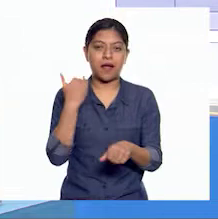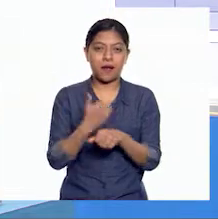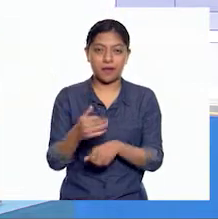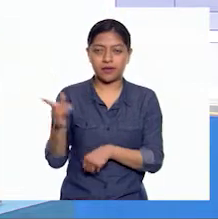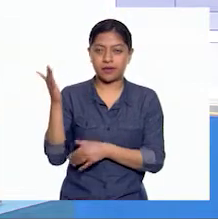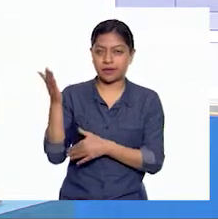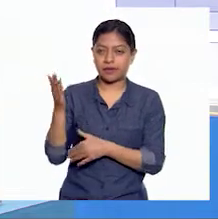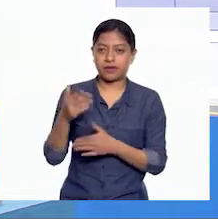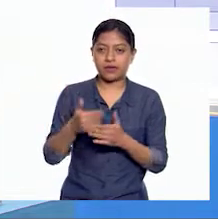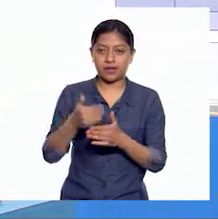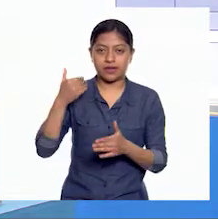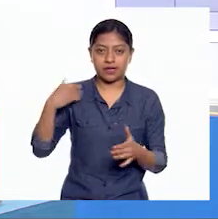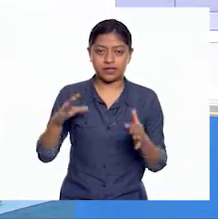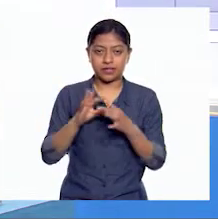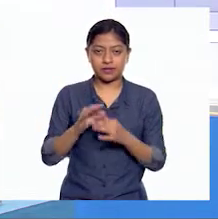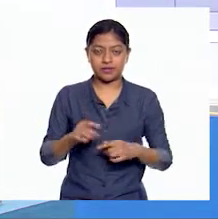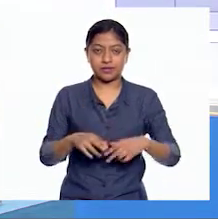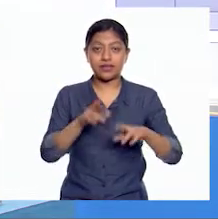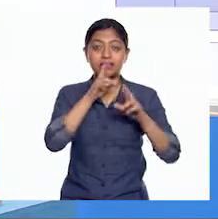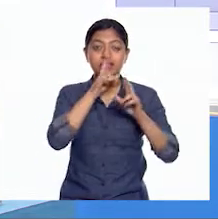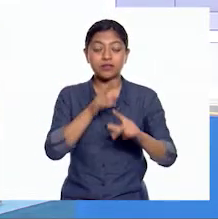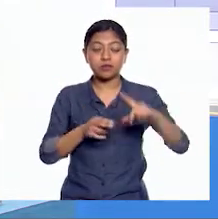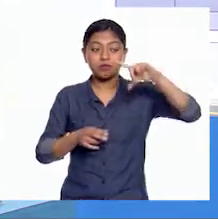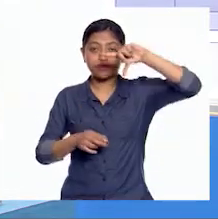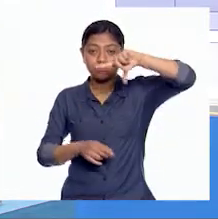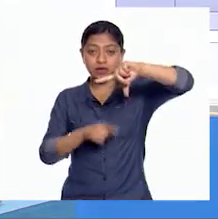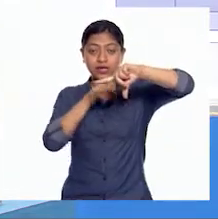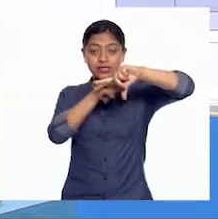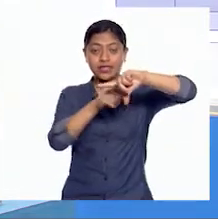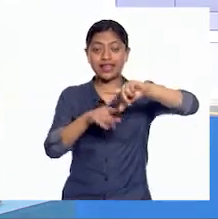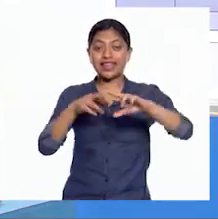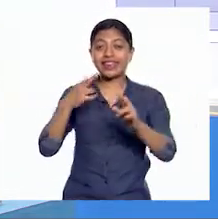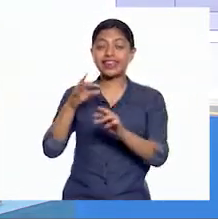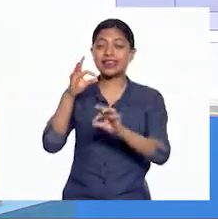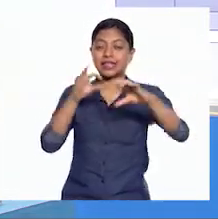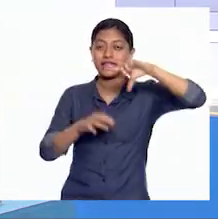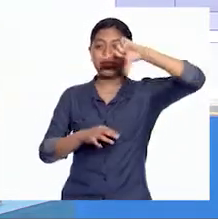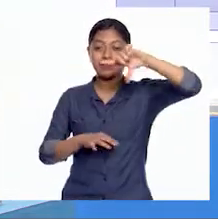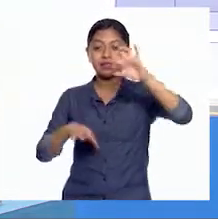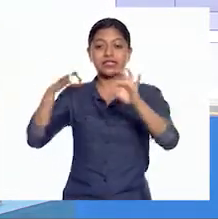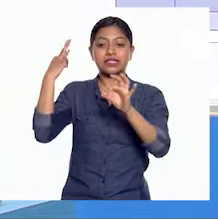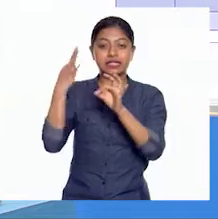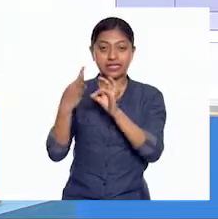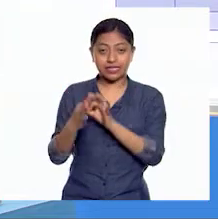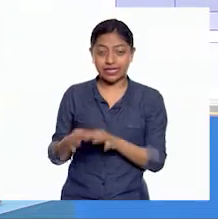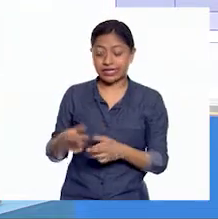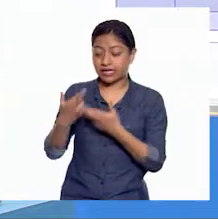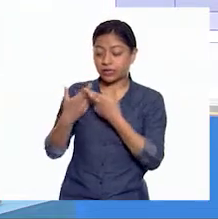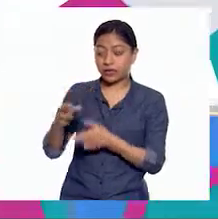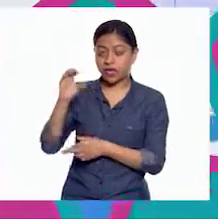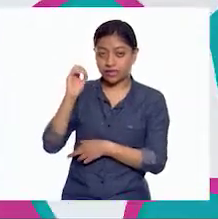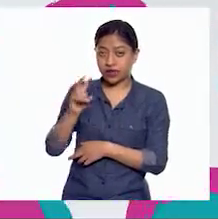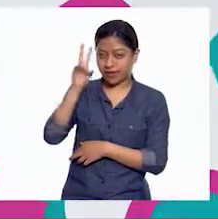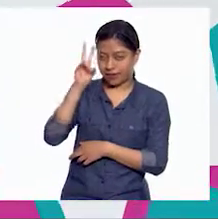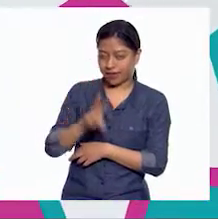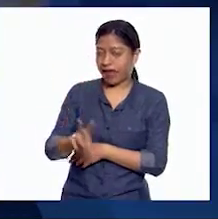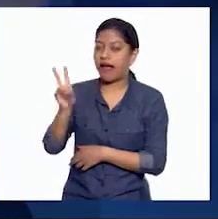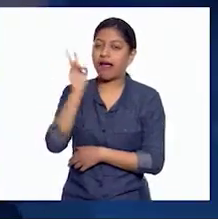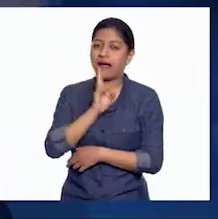que ofrecimos las dos cumplía con la condición de dividirlo exactamente.